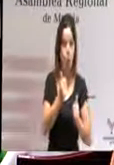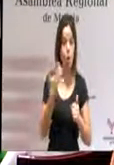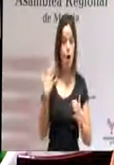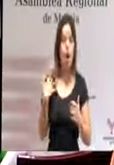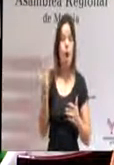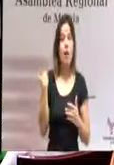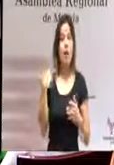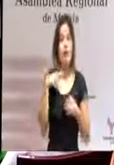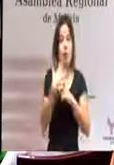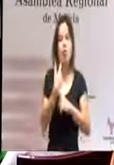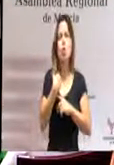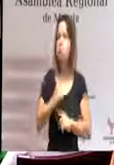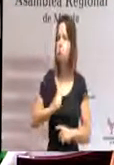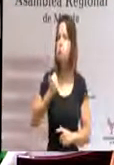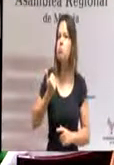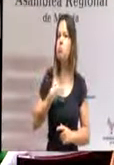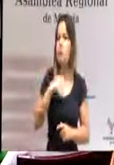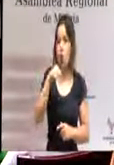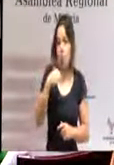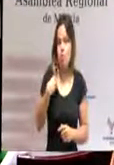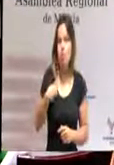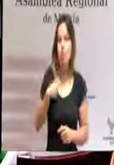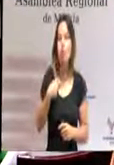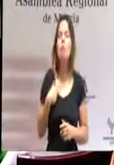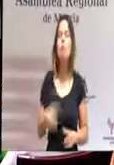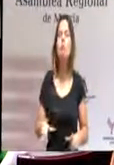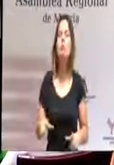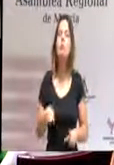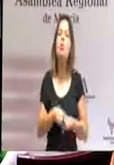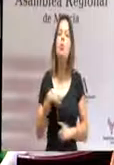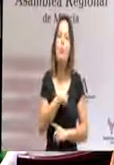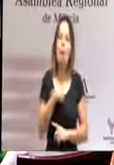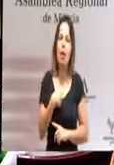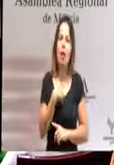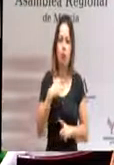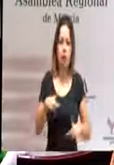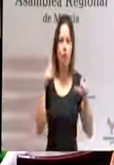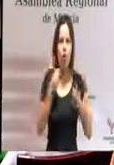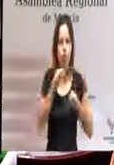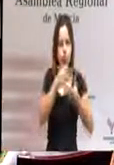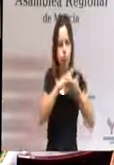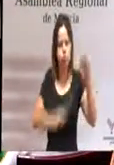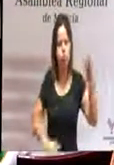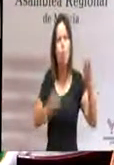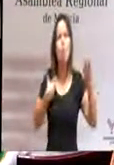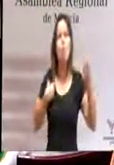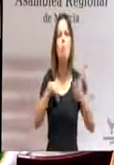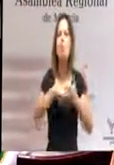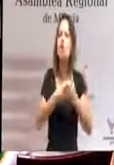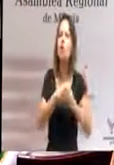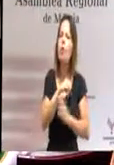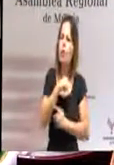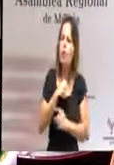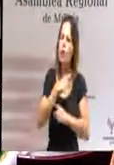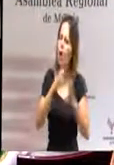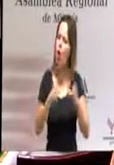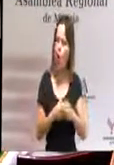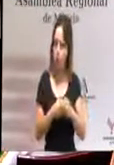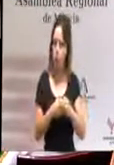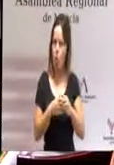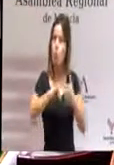ocasión tuve la oportunidad, al igual que hoy, de ejercer de portavoz, de narrador, de un proyecto individual y colectivo.